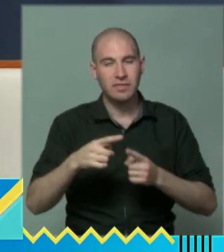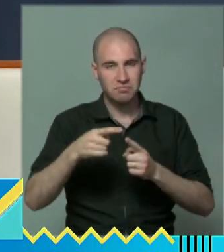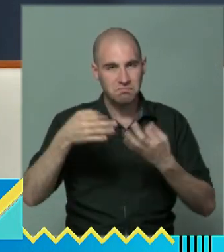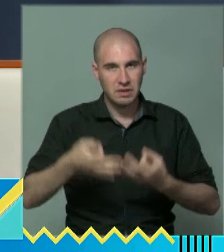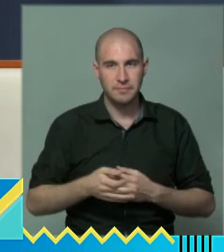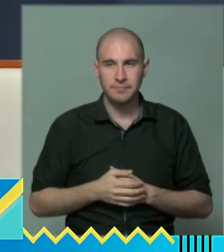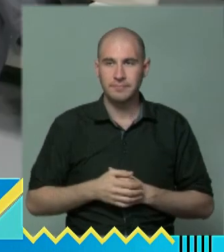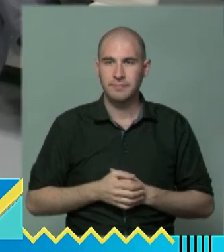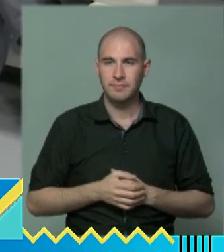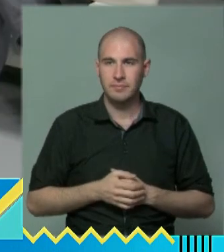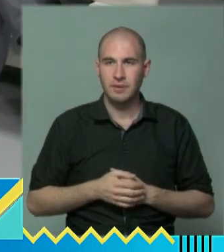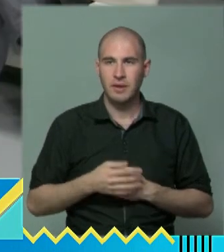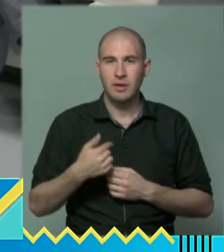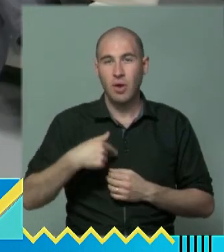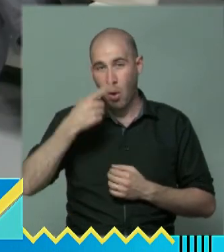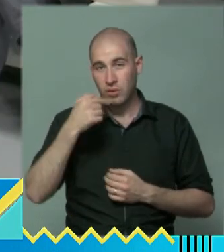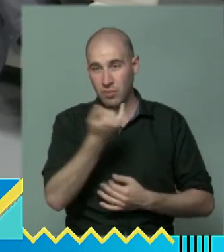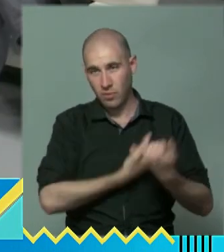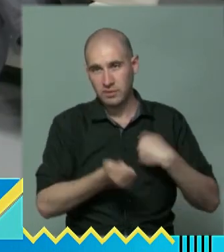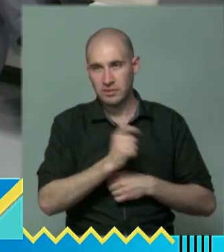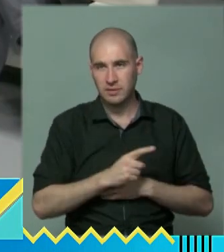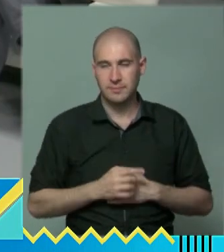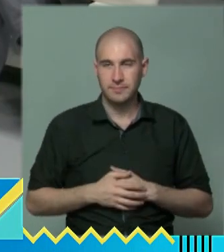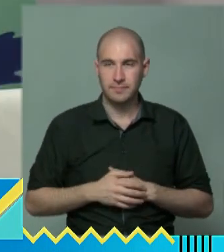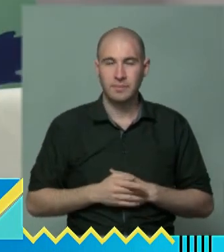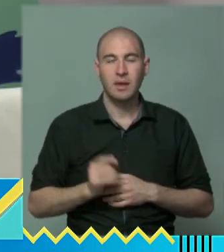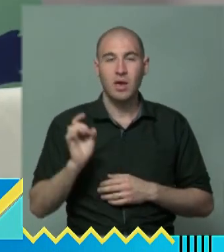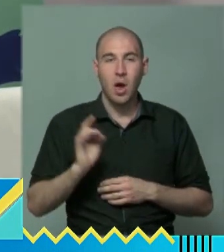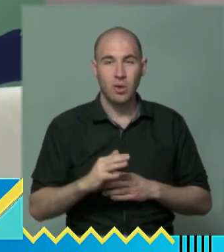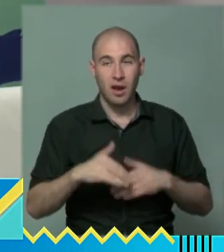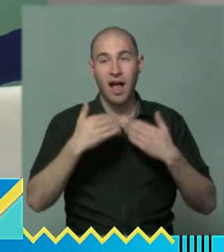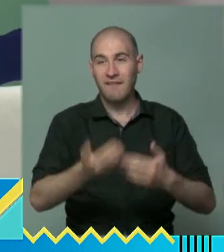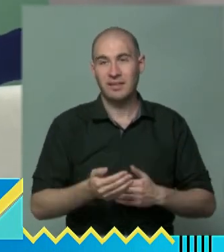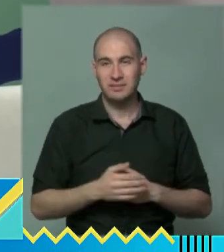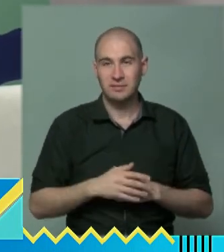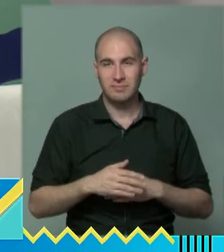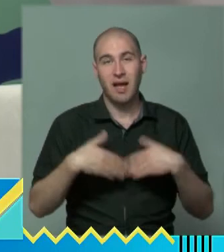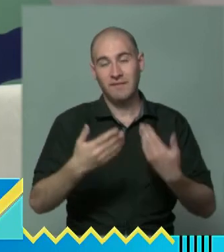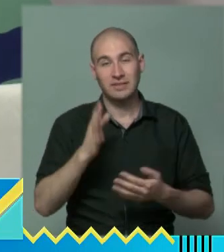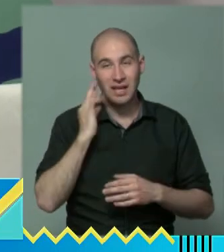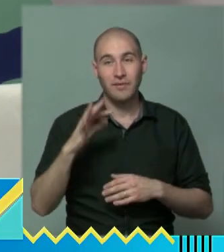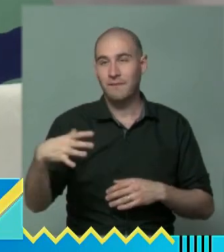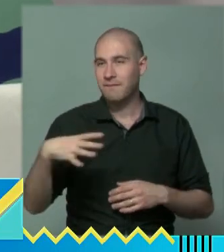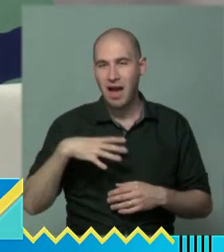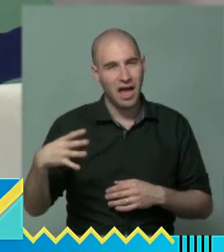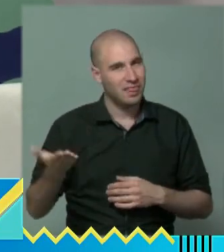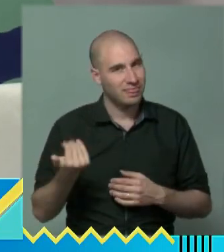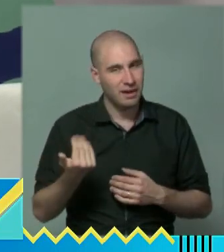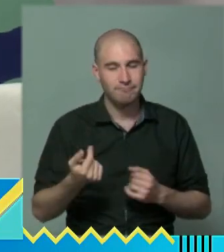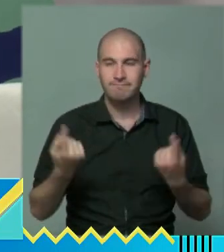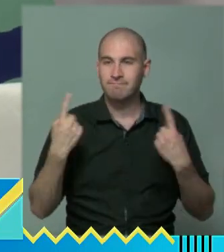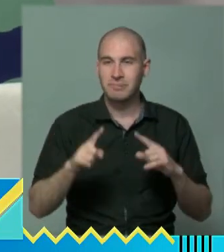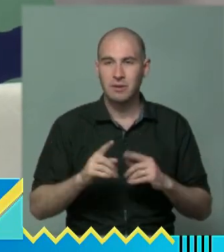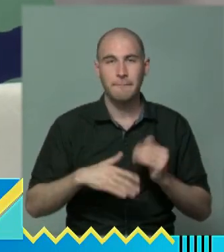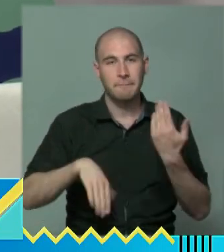institucional. Bien. Me quedo con lo último que dijo él, tan solo un paso más, o un escalón, falta mucho, pero creo que